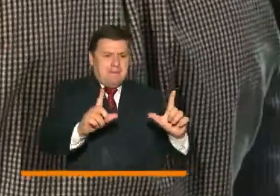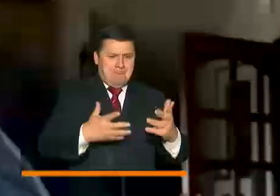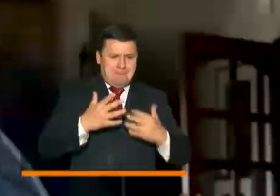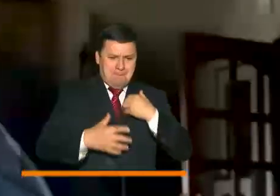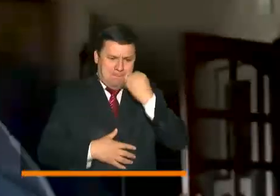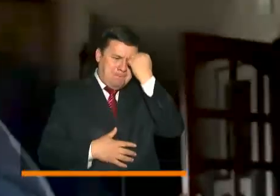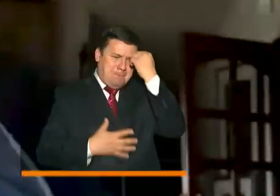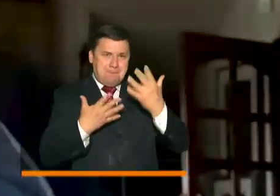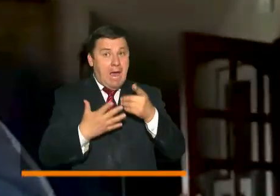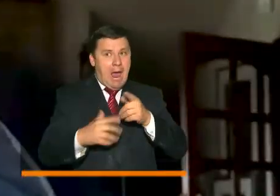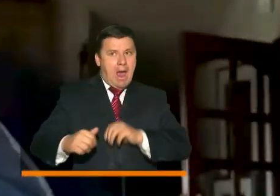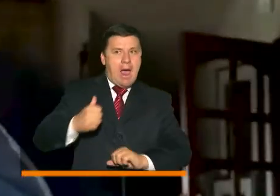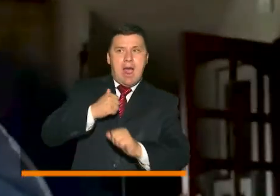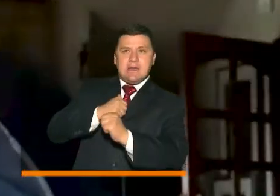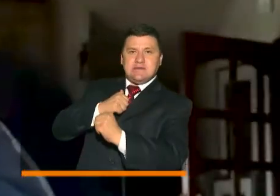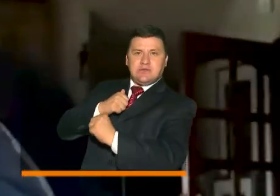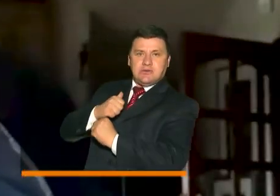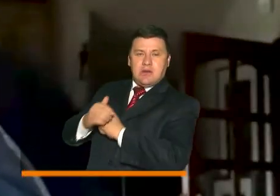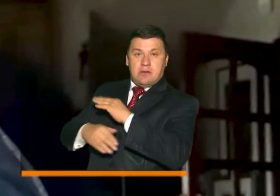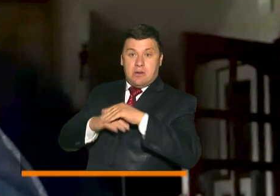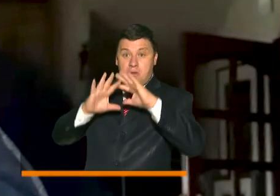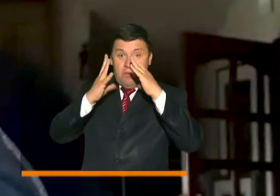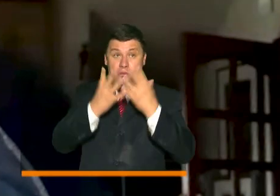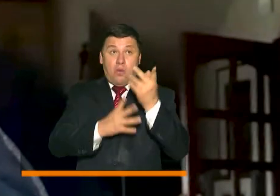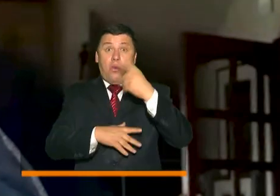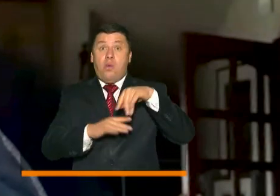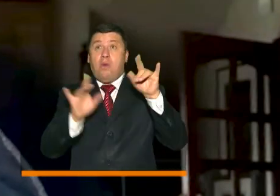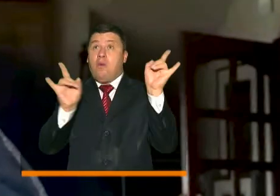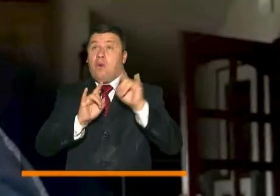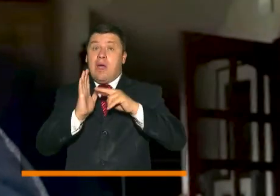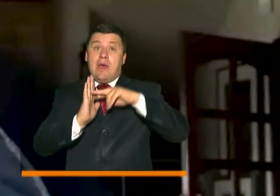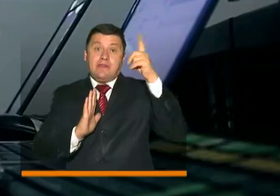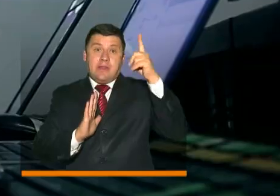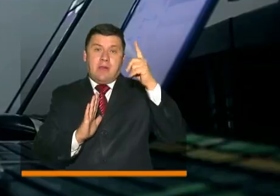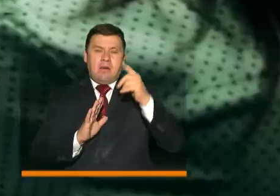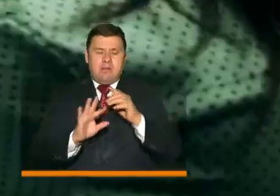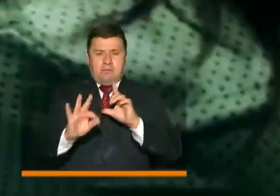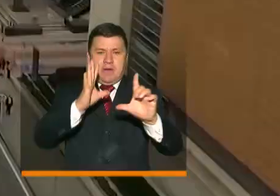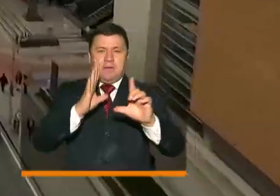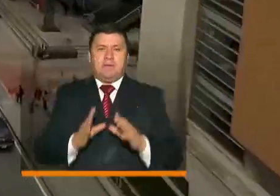plataformas que hoy se están usando en el mundo para la educación remota.